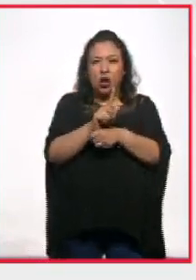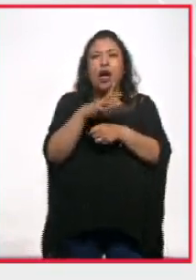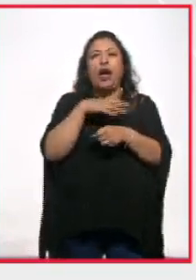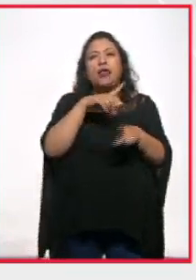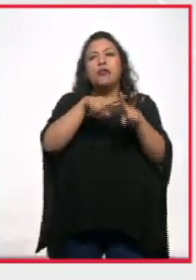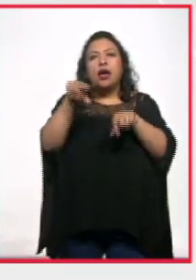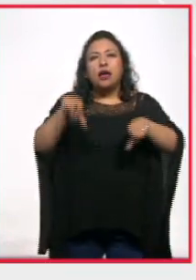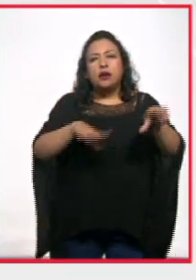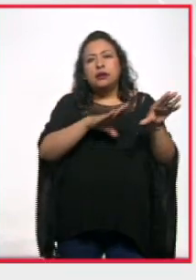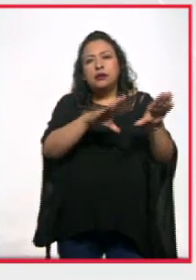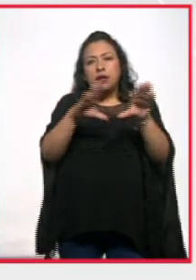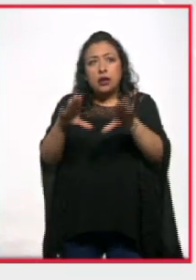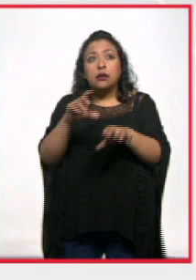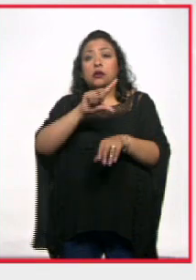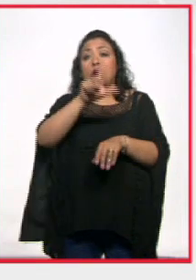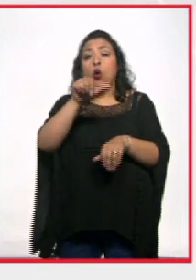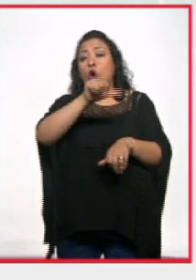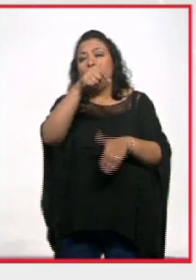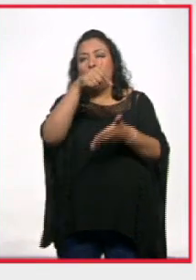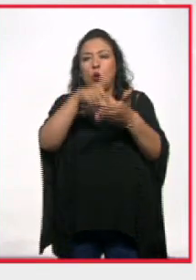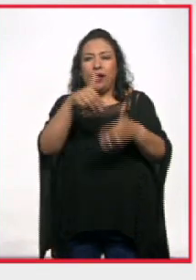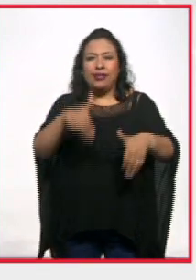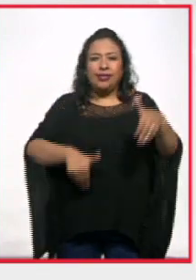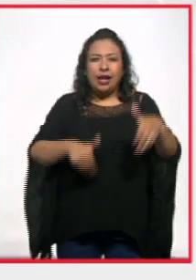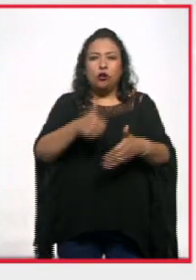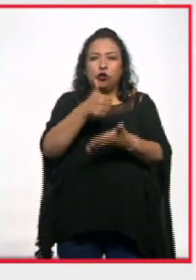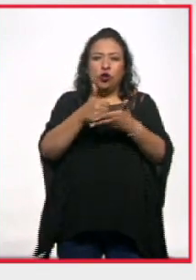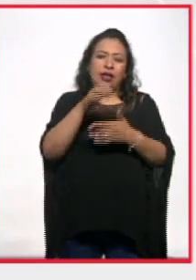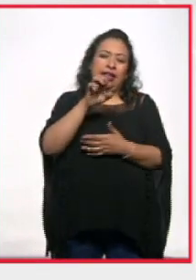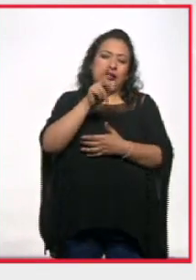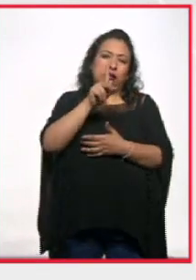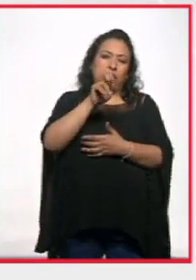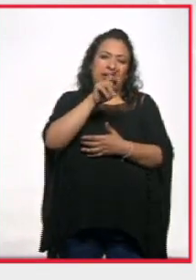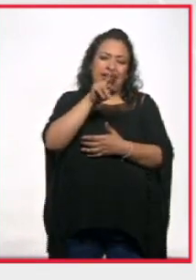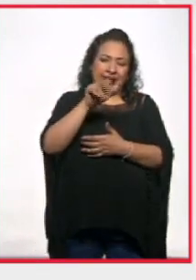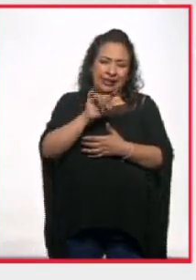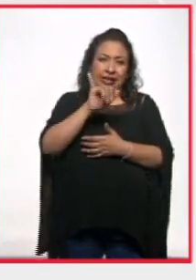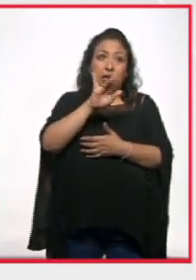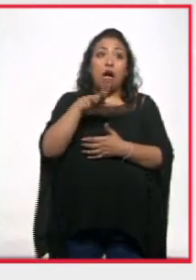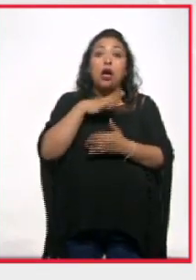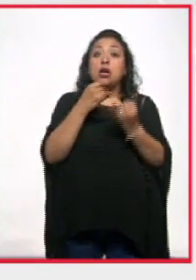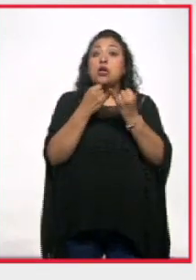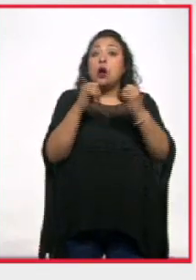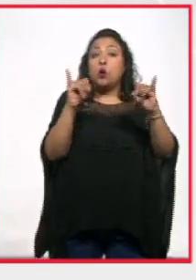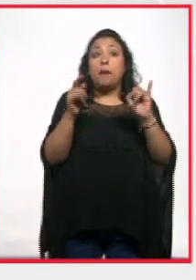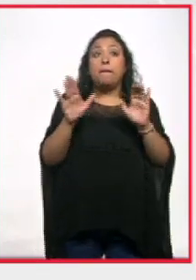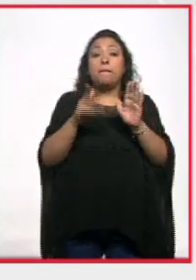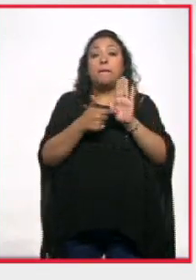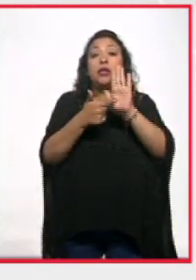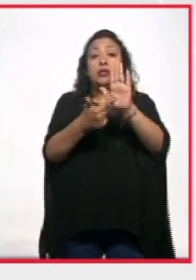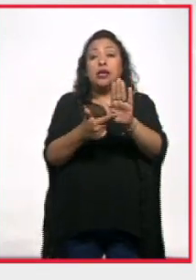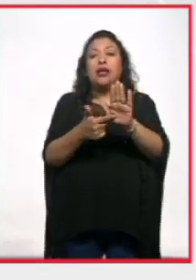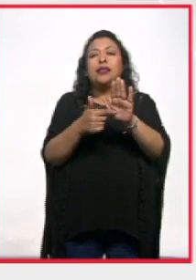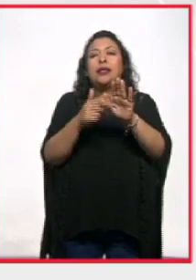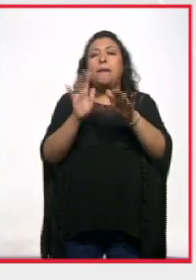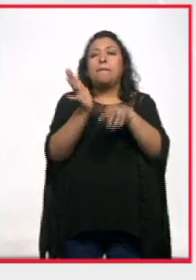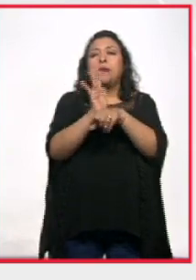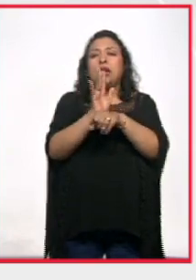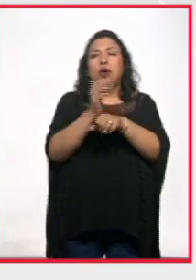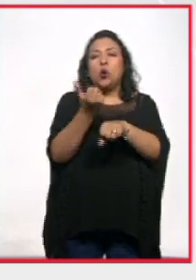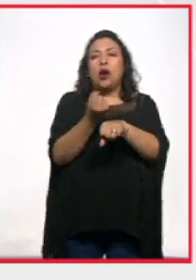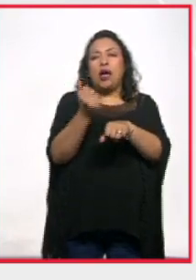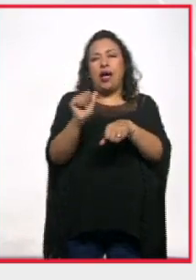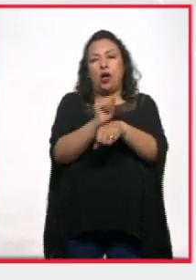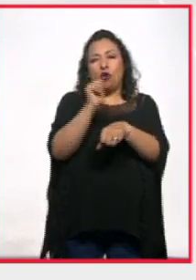actividades académicas y en el Teatro de la Ciudad Esperanza Iris se llevará a cabo la inauguración con la presentación del Automóvil Gris,